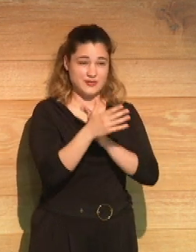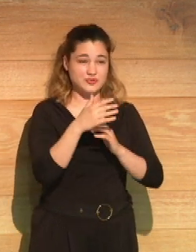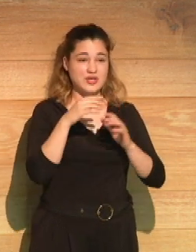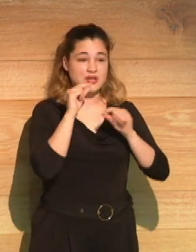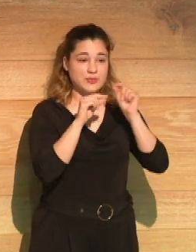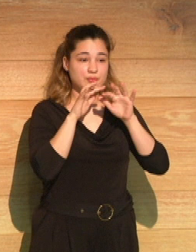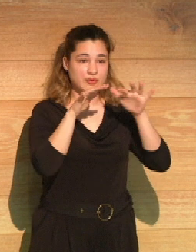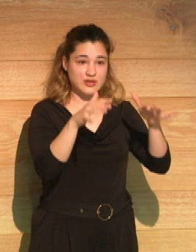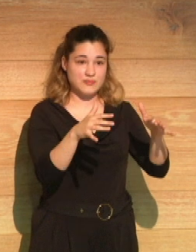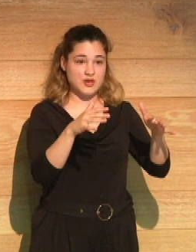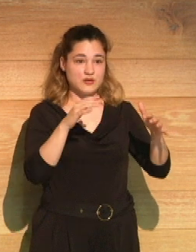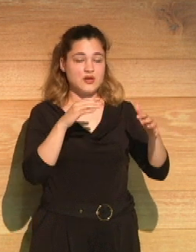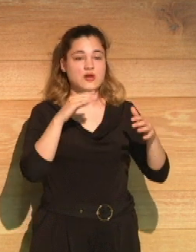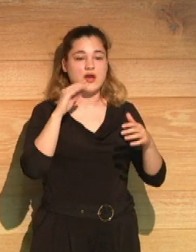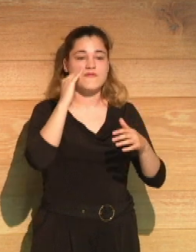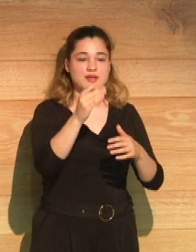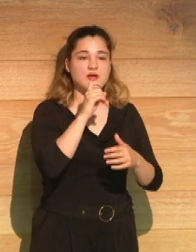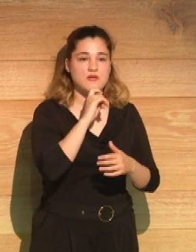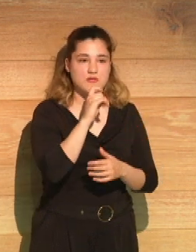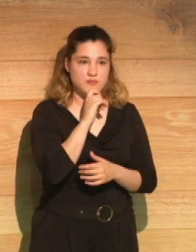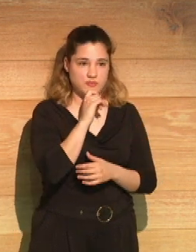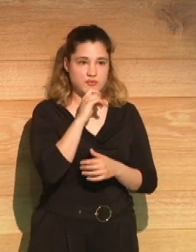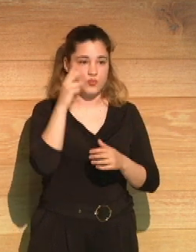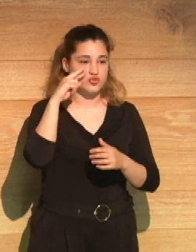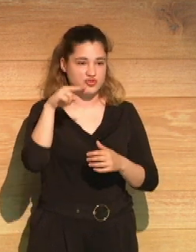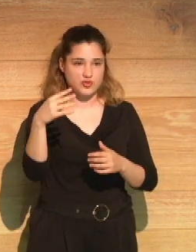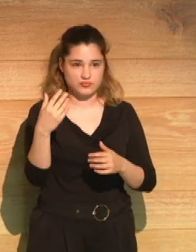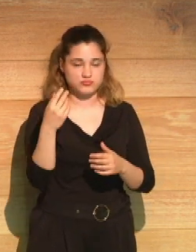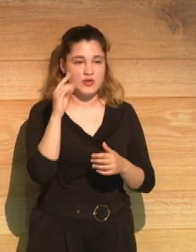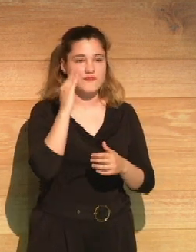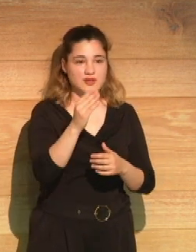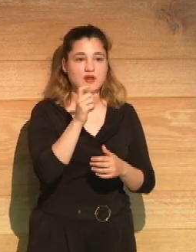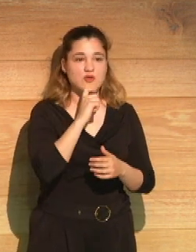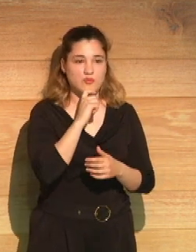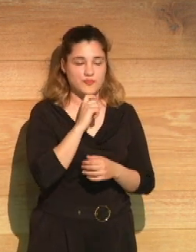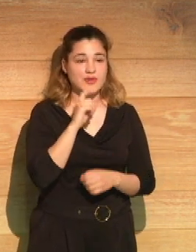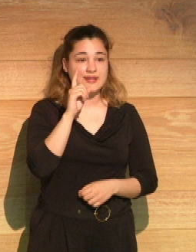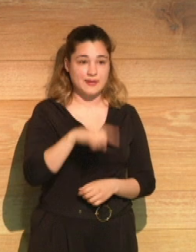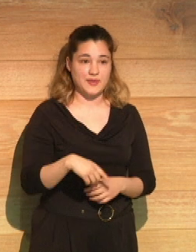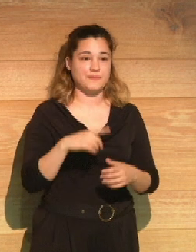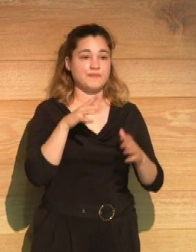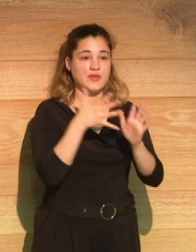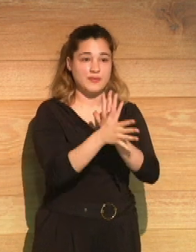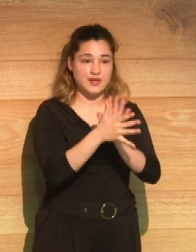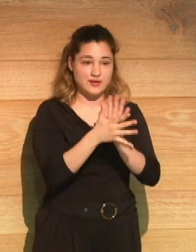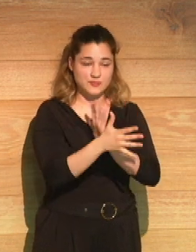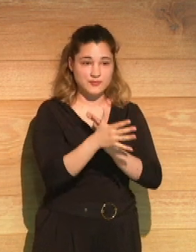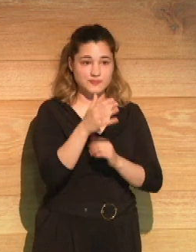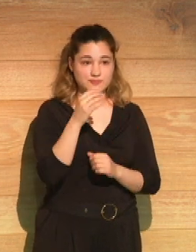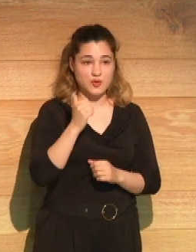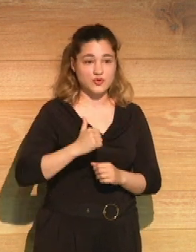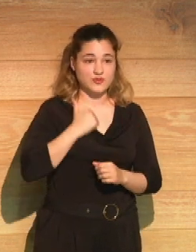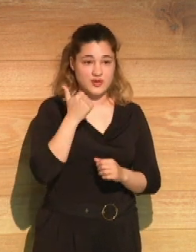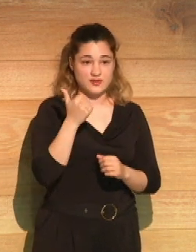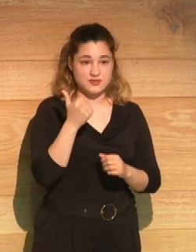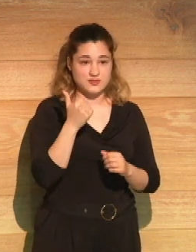en el entorno operativo de los museos y las instituciones que desarrollan exposiciones. Continuaremos hablando de oportunidades y